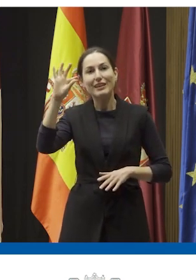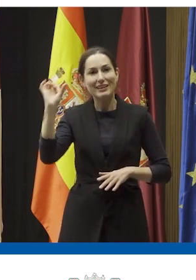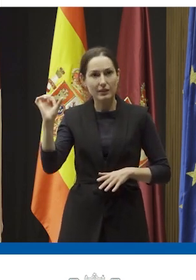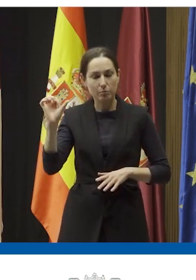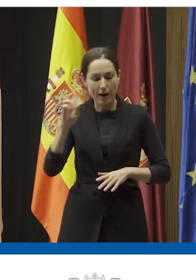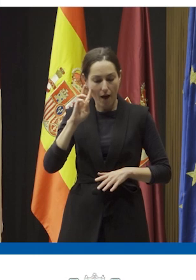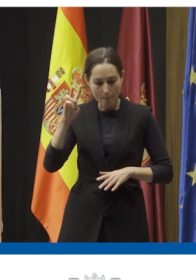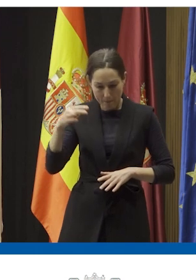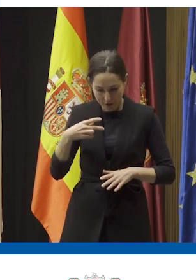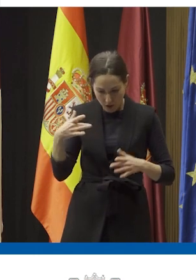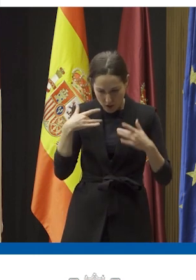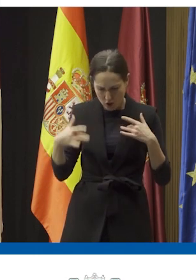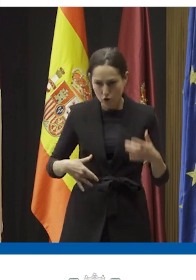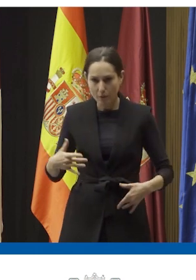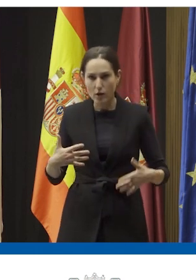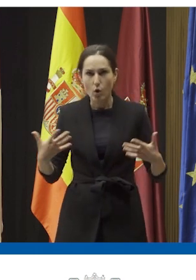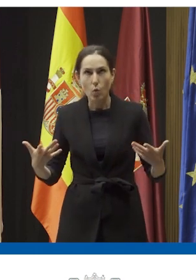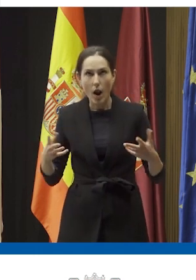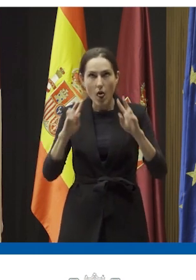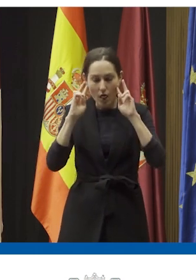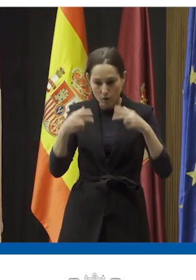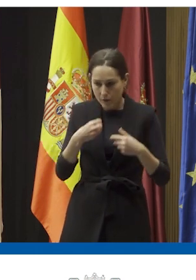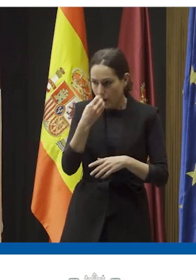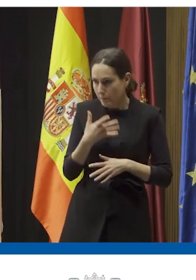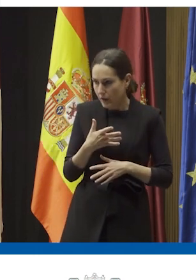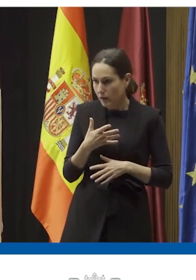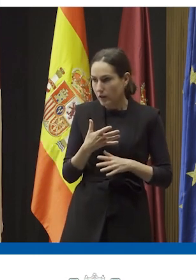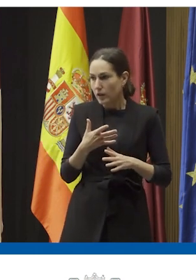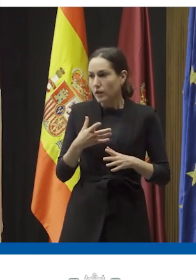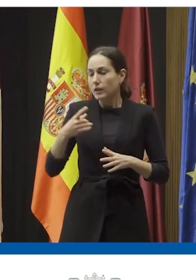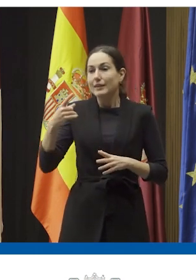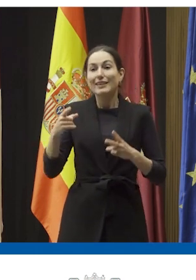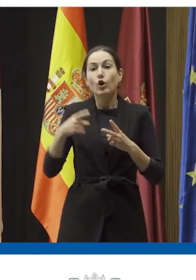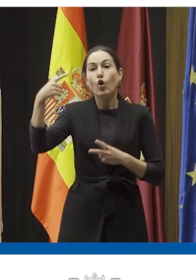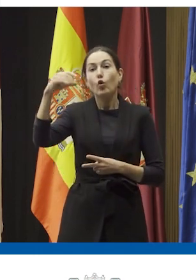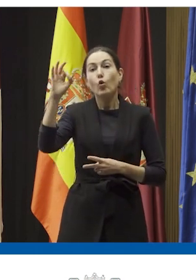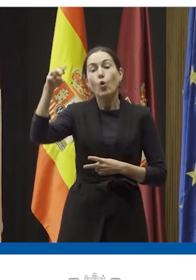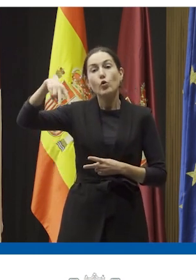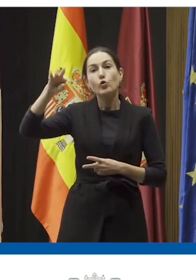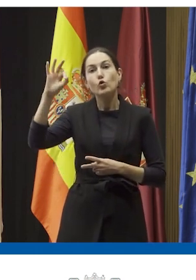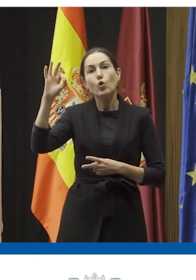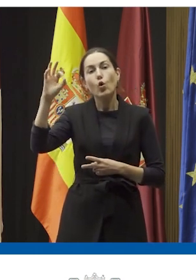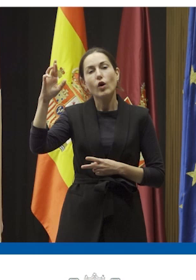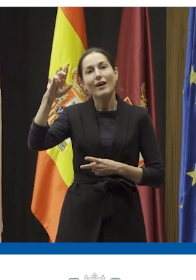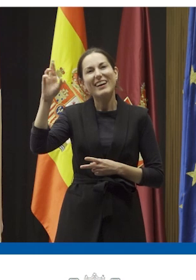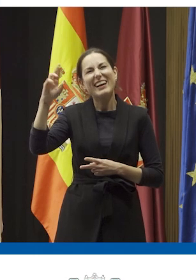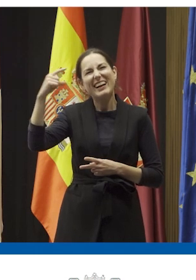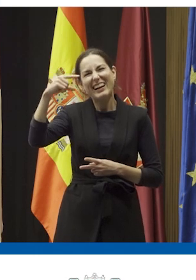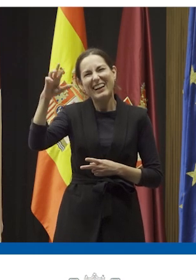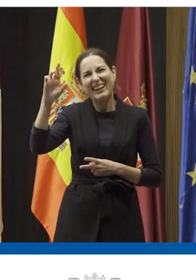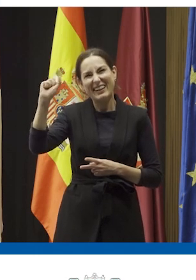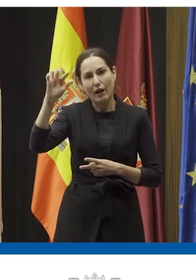porque el pus que tenía era doble. El paciente aquel tenía sífilis y menorragia. tardó casi más de 2 años en